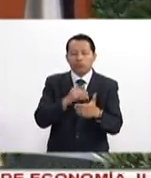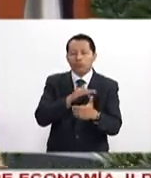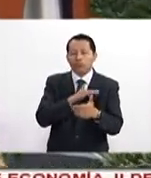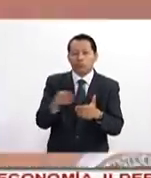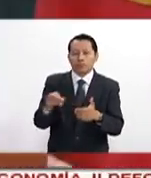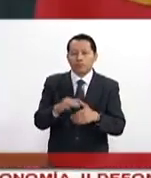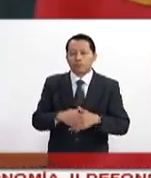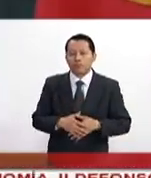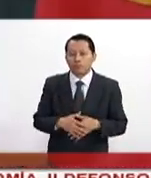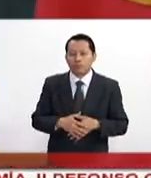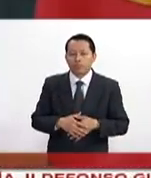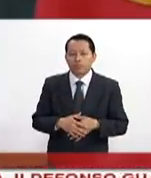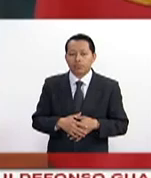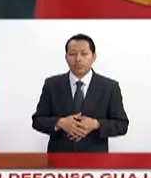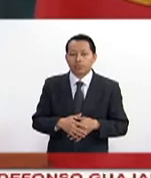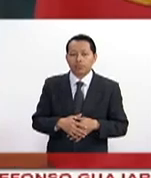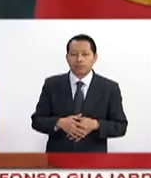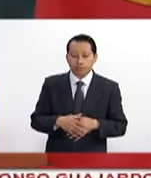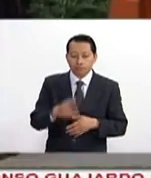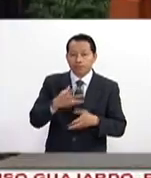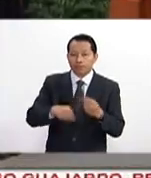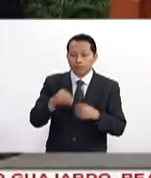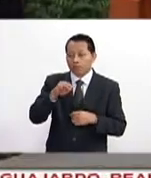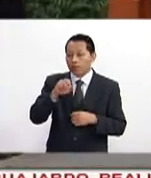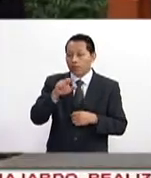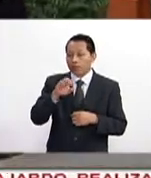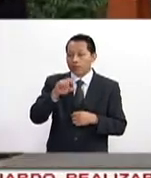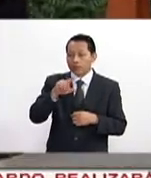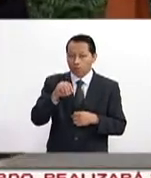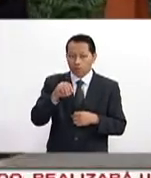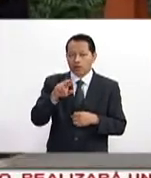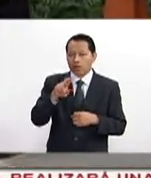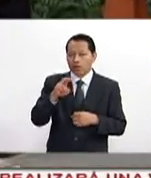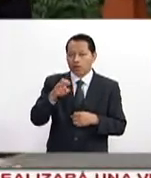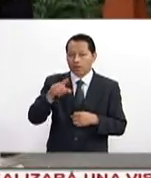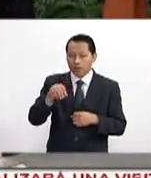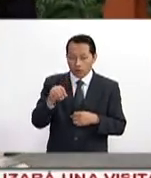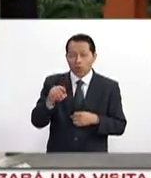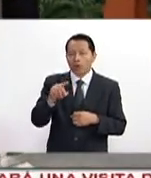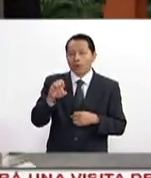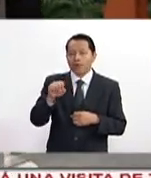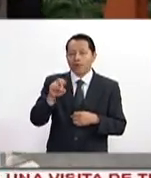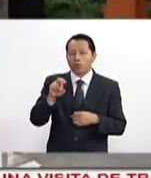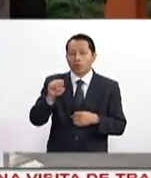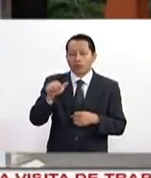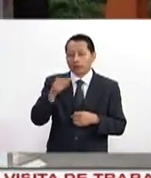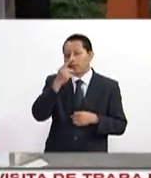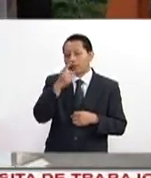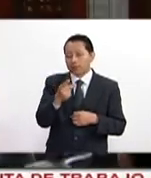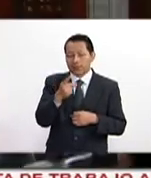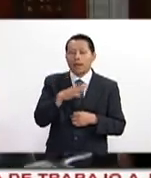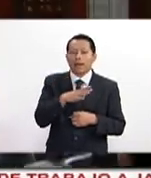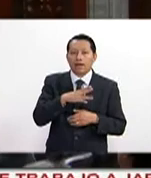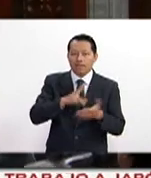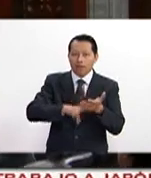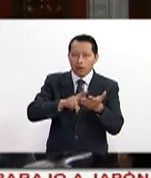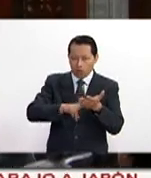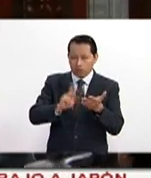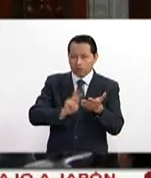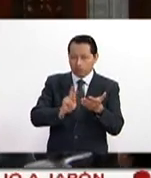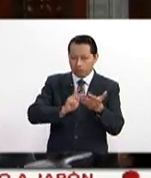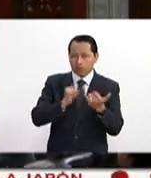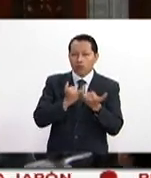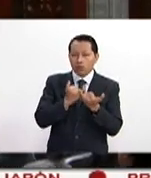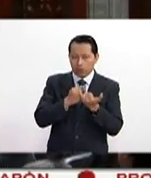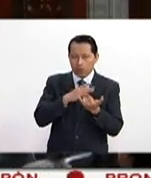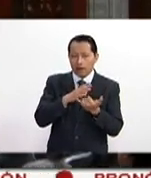desarrollo. Por su parte, Marcelo Rebelo de Sousa dijo que compartimos valores en común y que